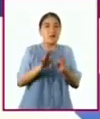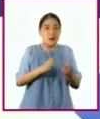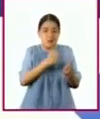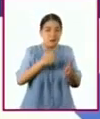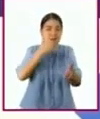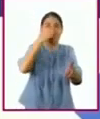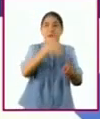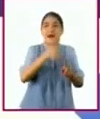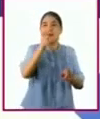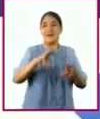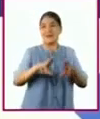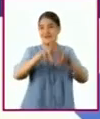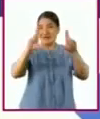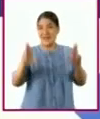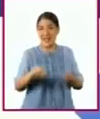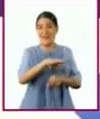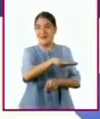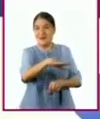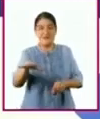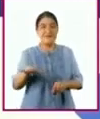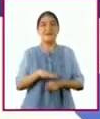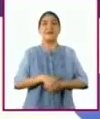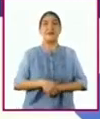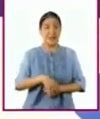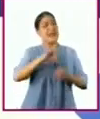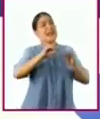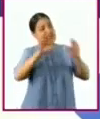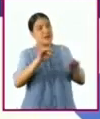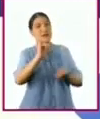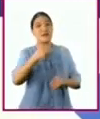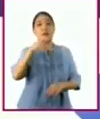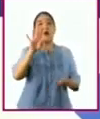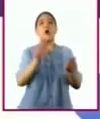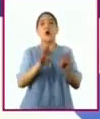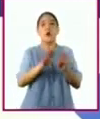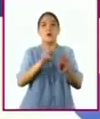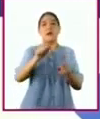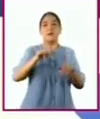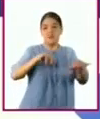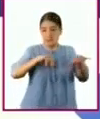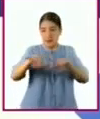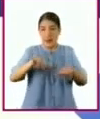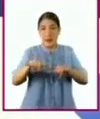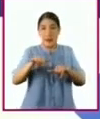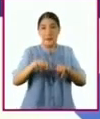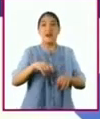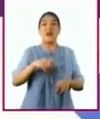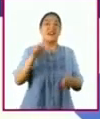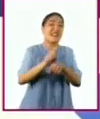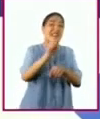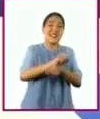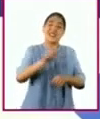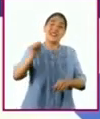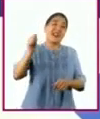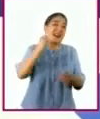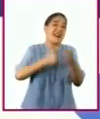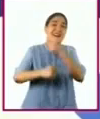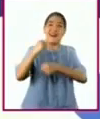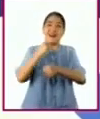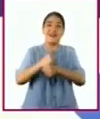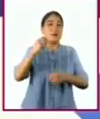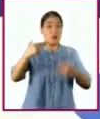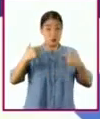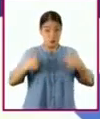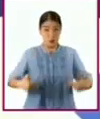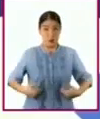eternos. Claro, pero esas instrucciones tenían forma de mapa. Desde hace muchos años, los seres humanos